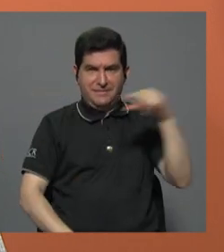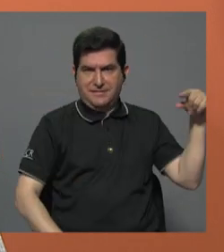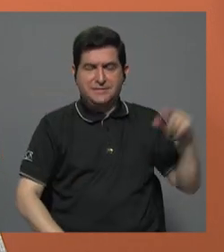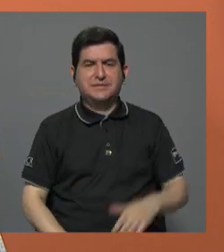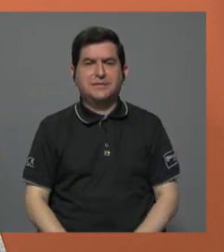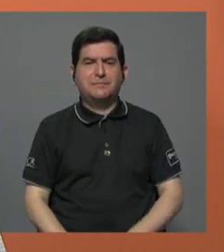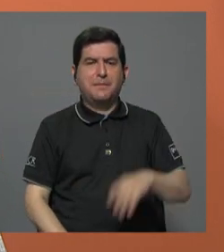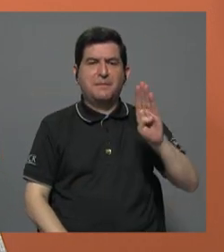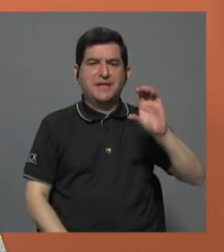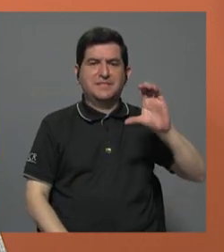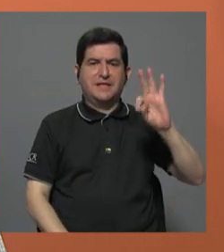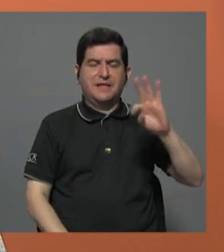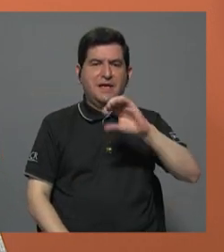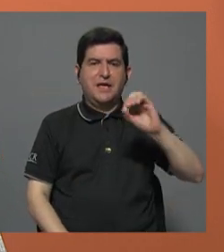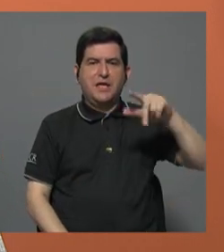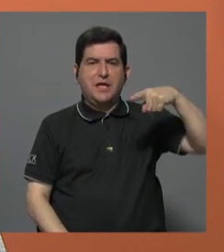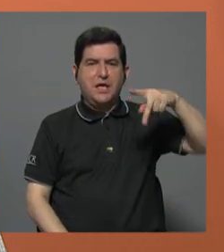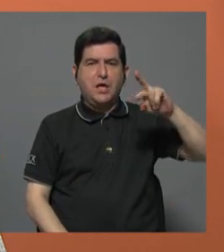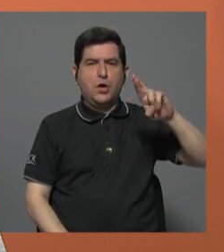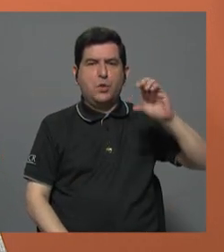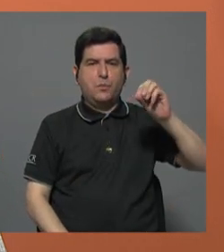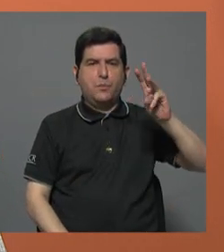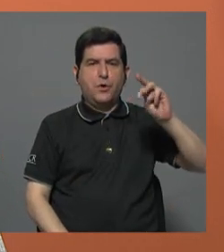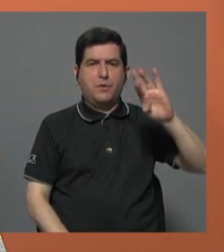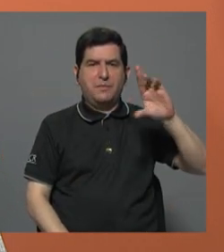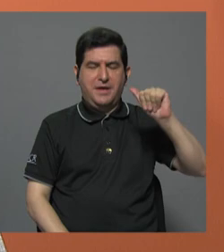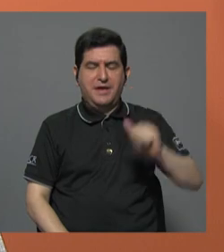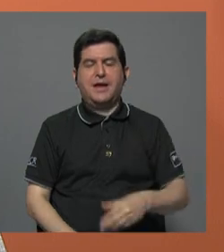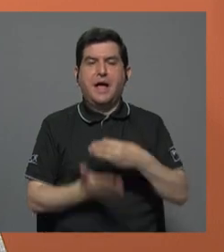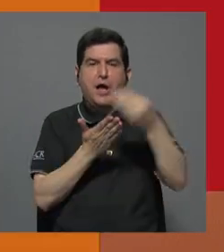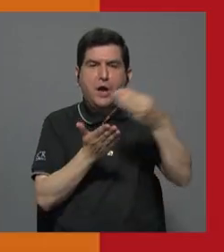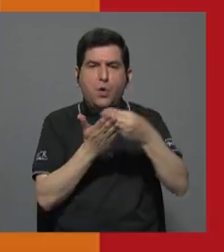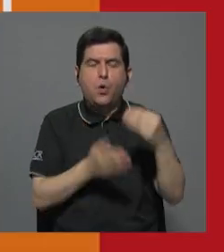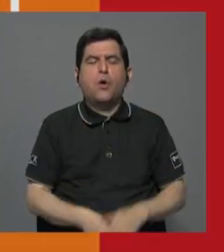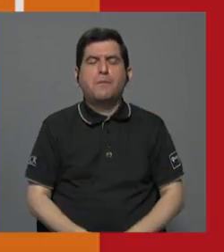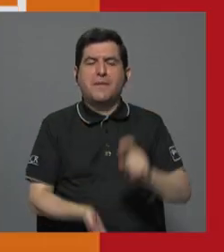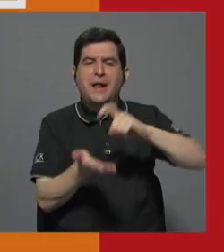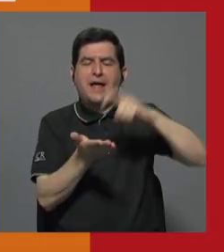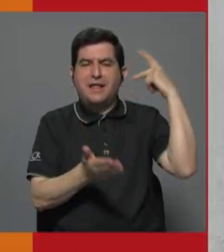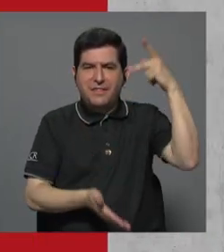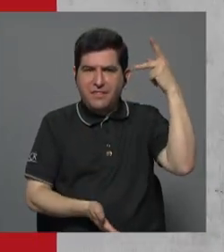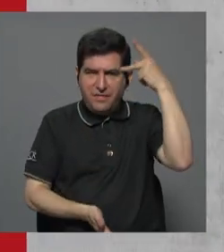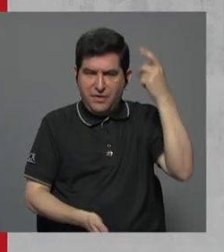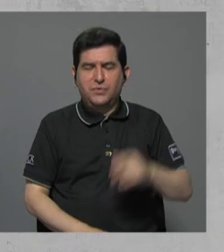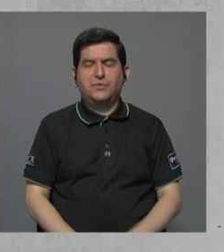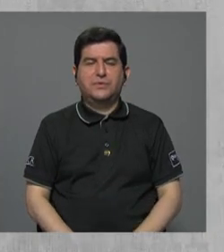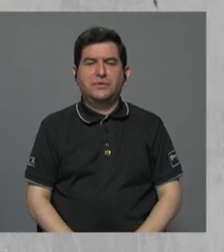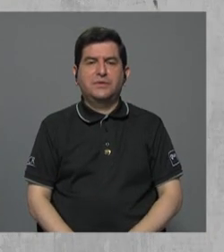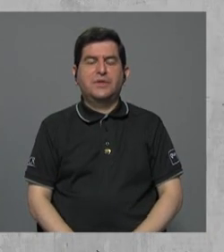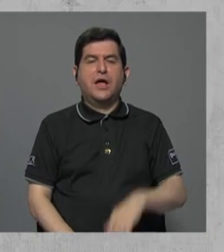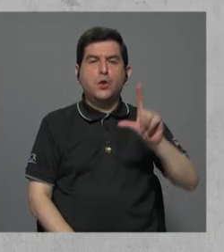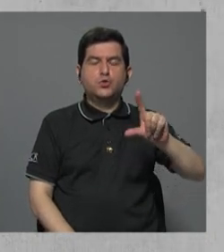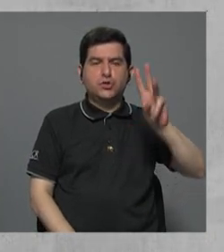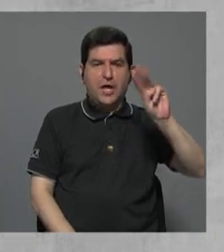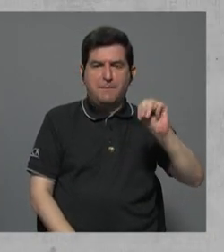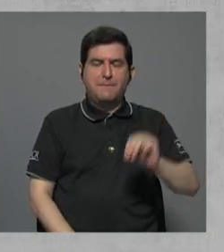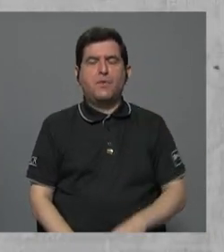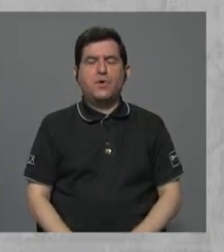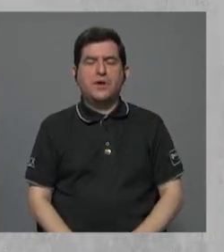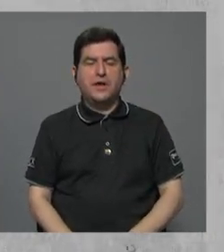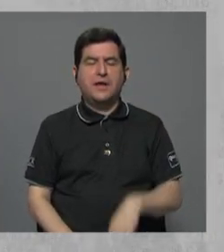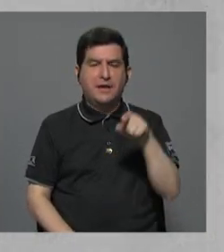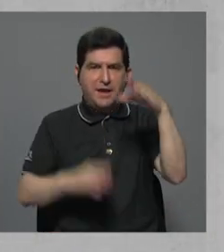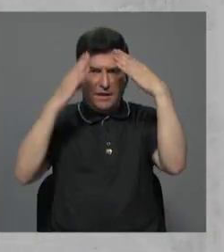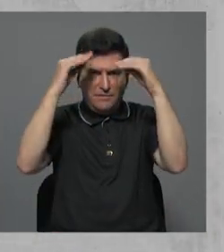vst y promérica mandan la fiesta con la compra de bonos de deuda política una noticia de la compañera lucía molina y que plantea